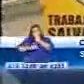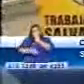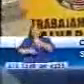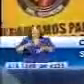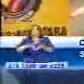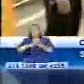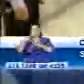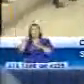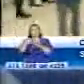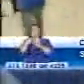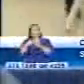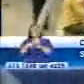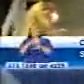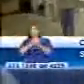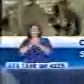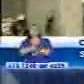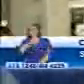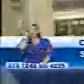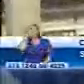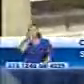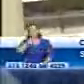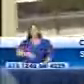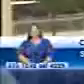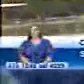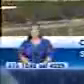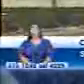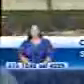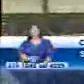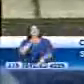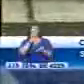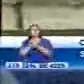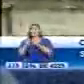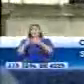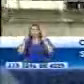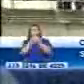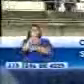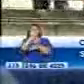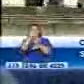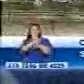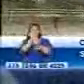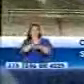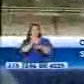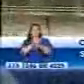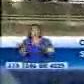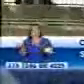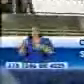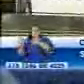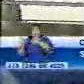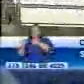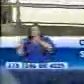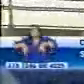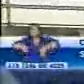continuamente si bien es cierto ya la cte deja Guayaquil lo que es control de tránsito Seguiremos viendo a la cte en este tipo de educaciones